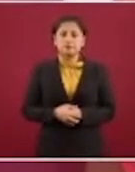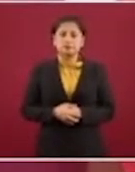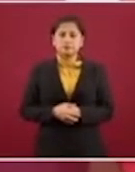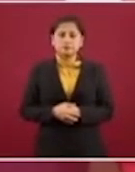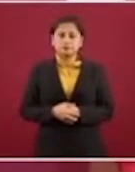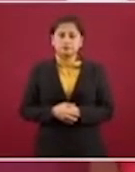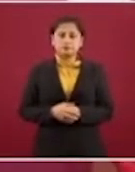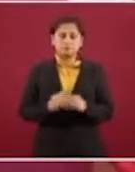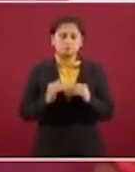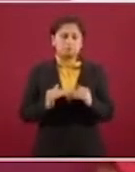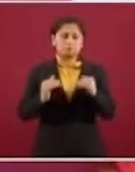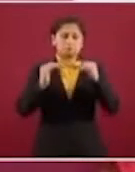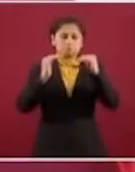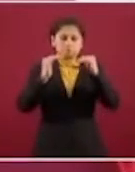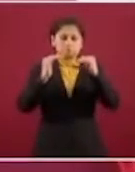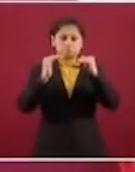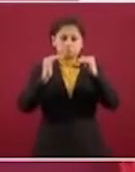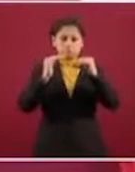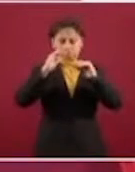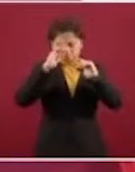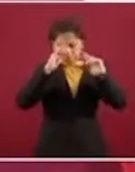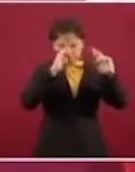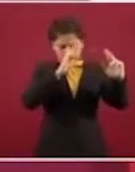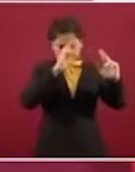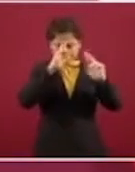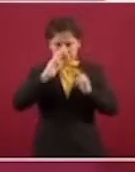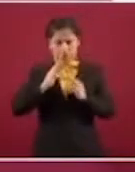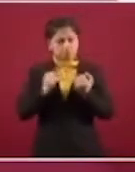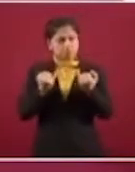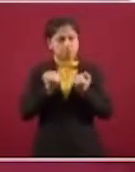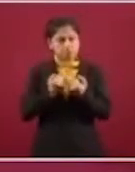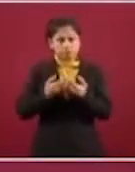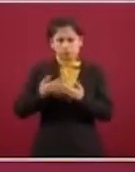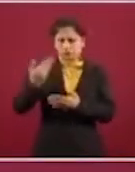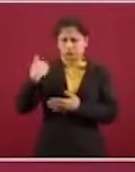Eso ha quedado de manifiesto desde hace tiempo.